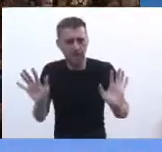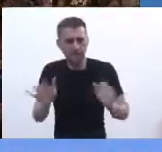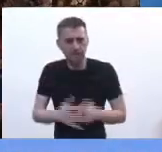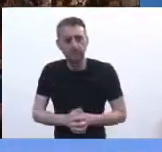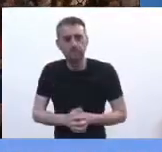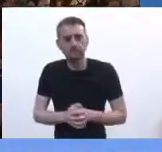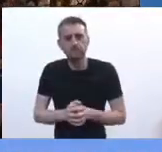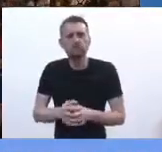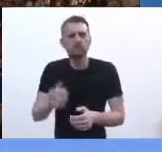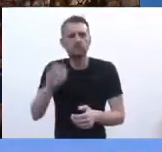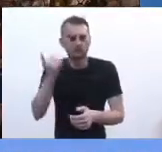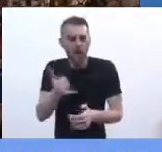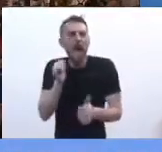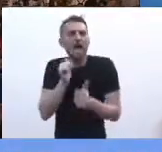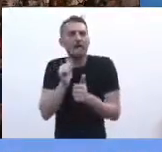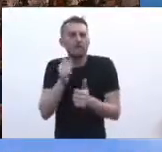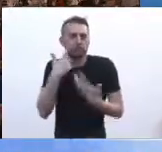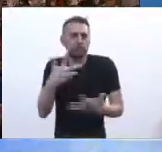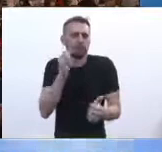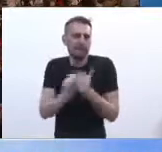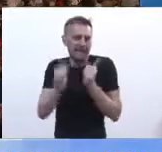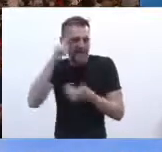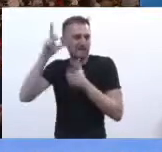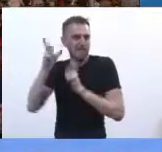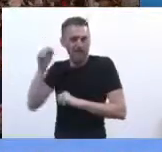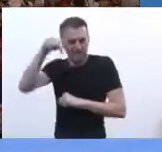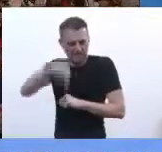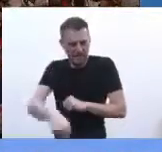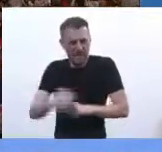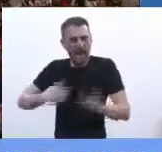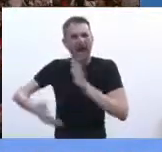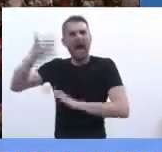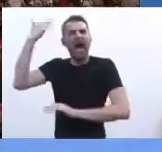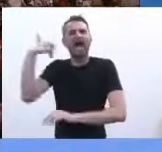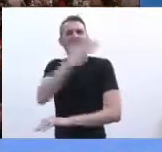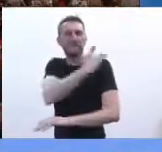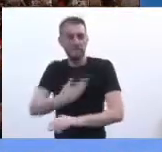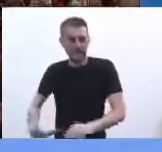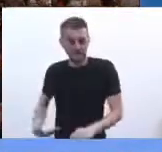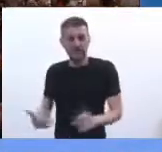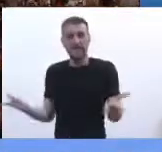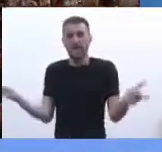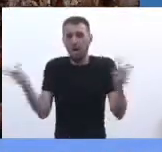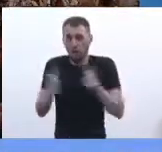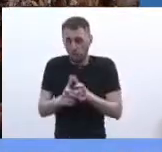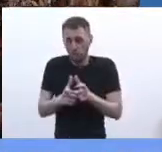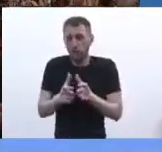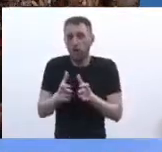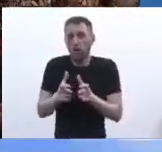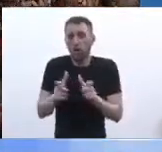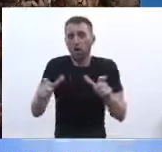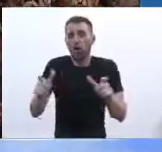otro hombre que tiene historia dentro de esta casa y que fue presidente de la convención constituyente